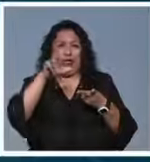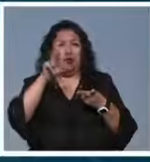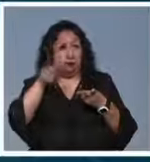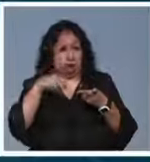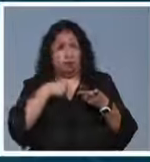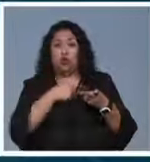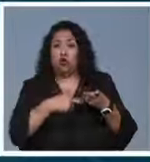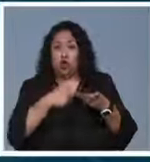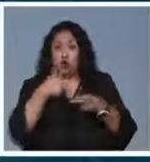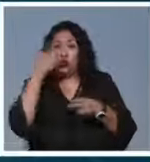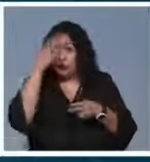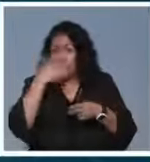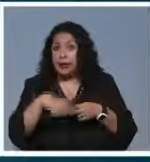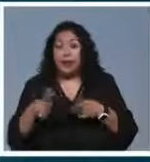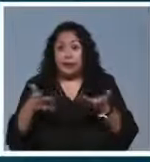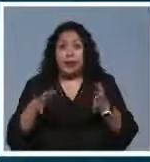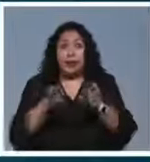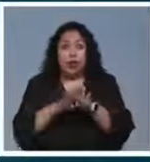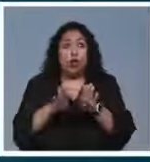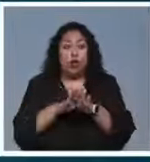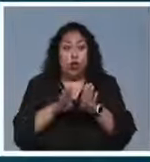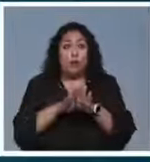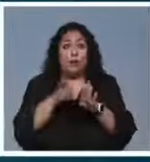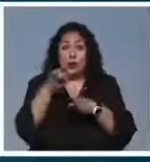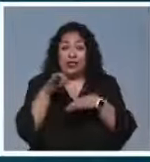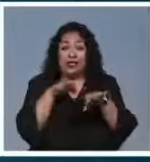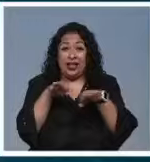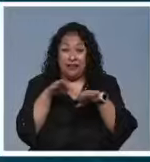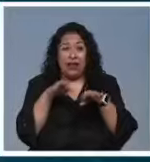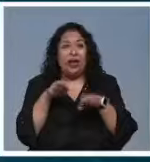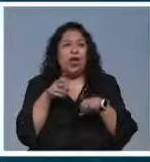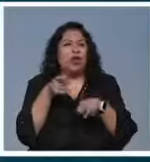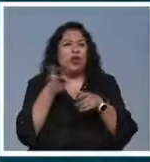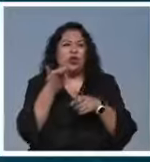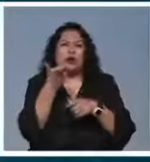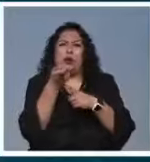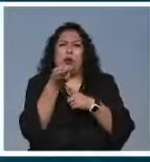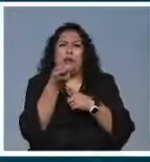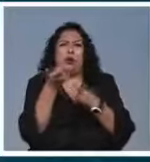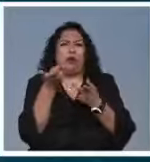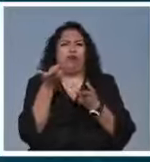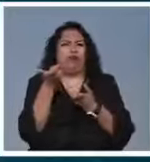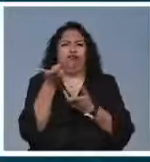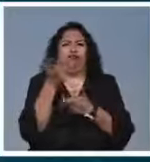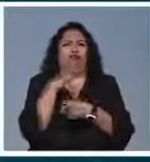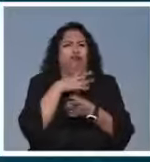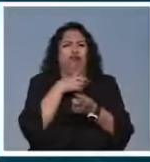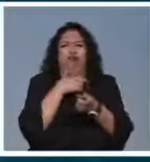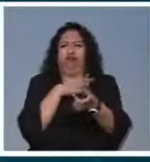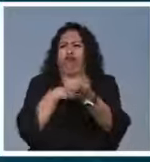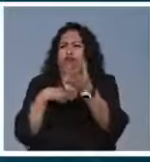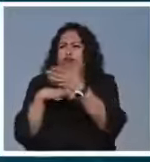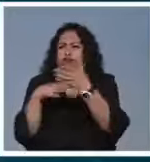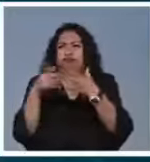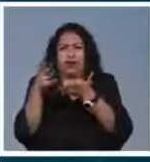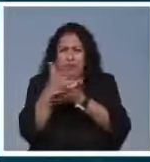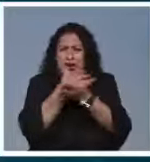gusto saber cómo este trabajo, con poco dinero, con los recursos que se tienen a la mano, pero con unas